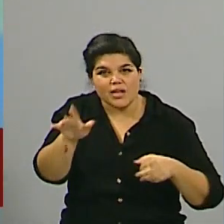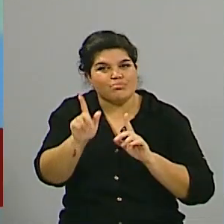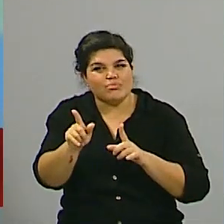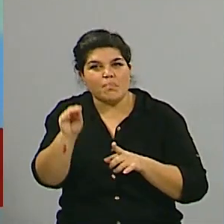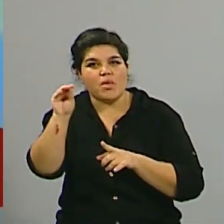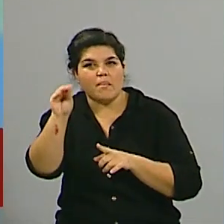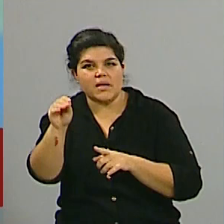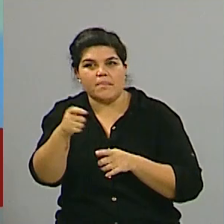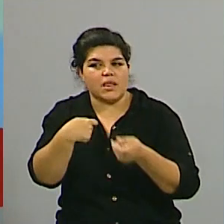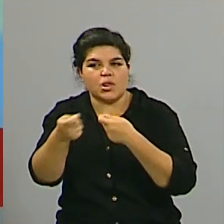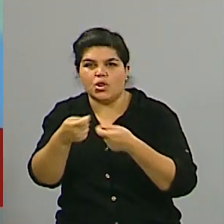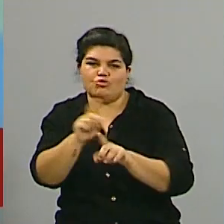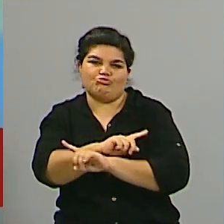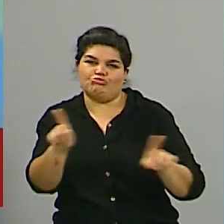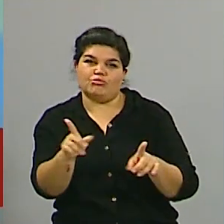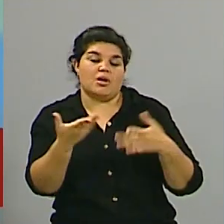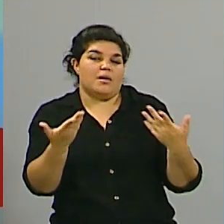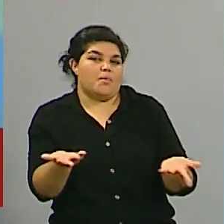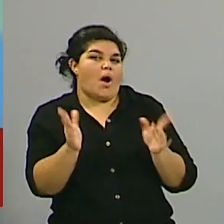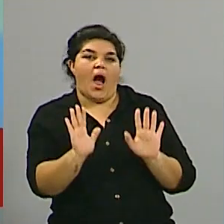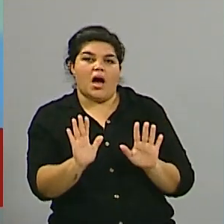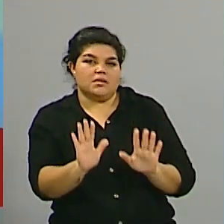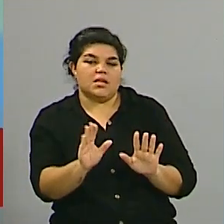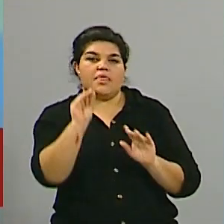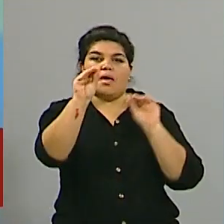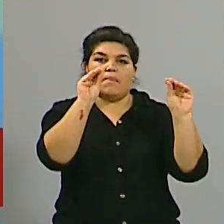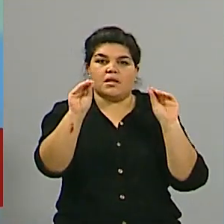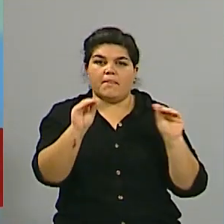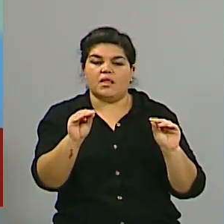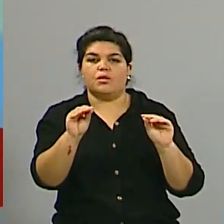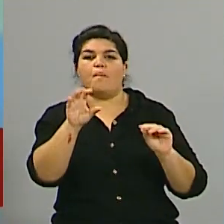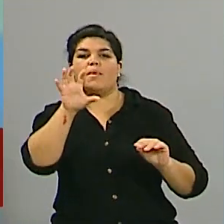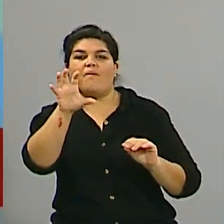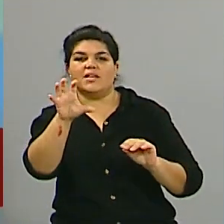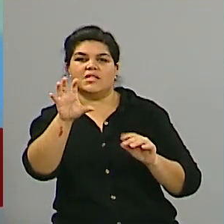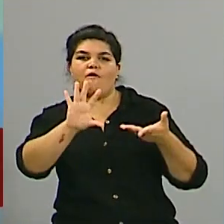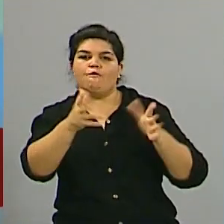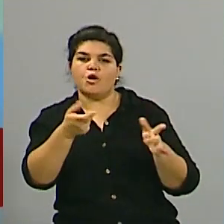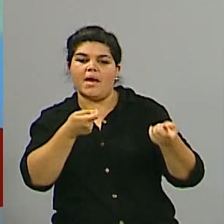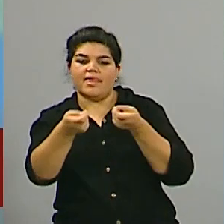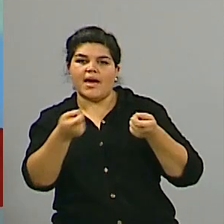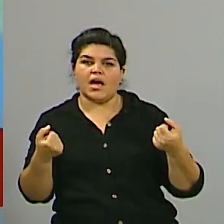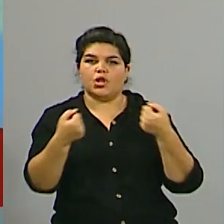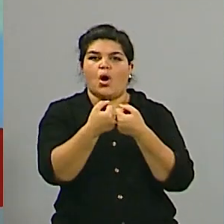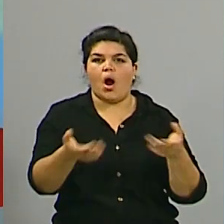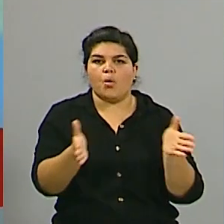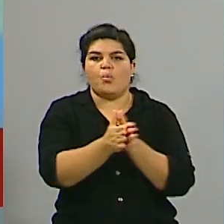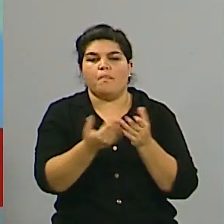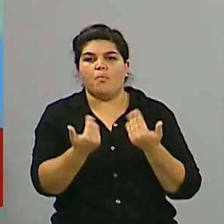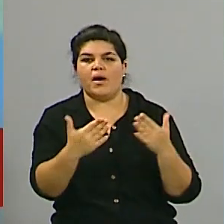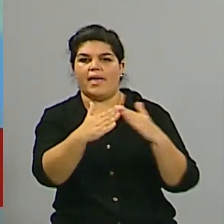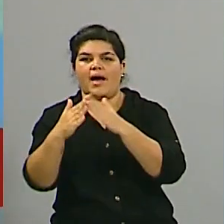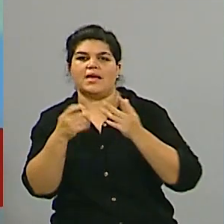tiene que ver con la gestión que se puede hacer desde un departamento de una provincia para sumar soluciones habitacionales, en este caso viviendas.